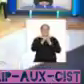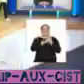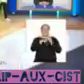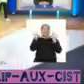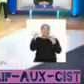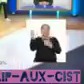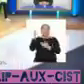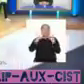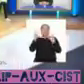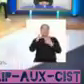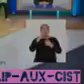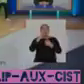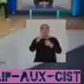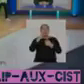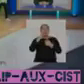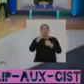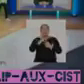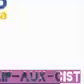¡Ya volvemos!